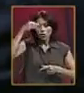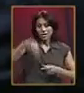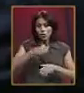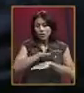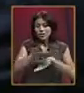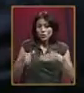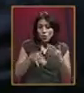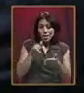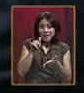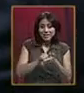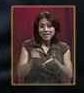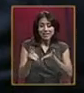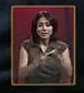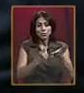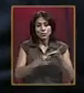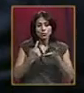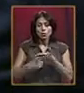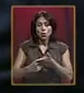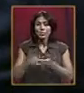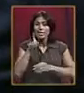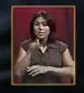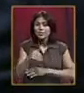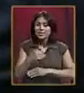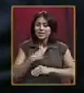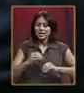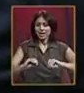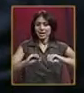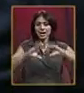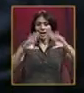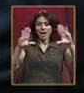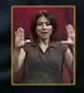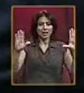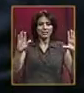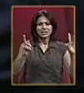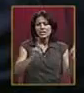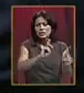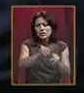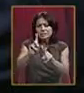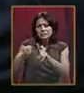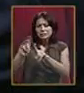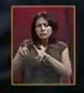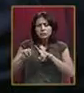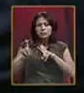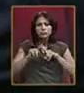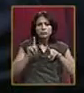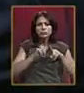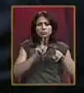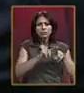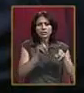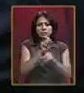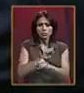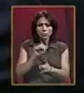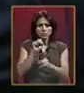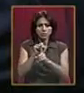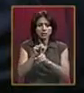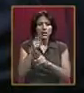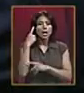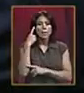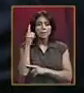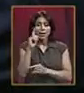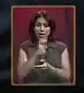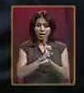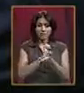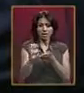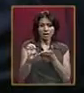hay que tener muy claras como esa enorme cantidad de facetas, sobre todo para evitar que